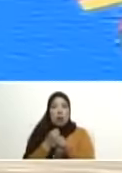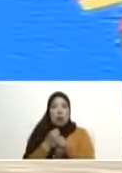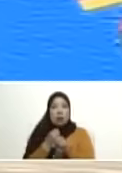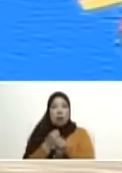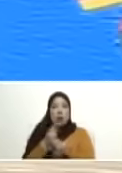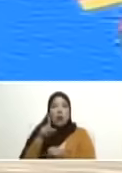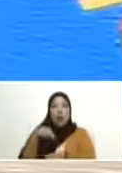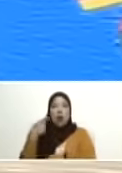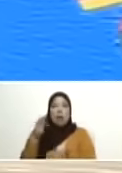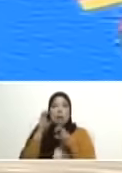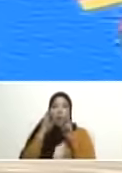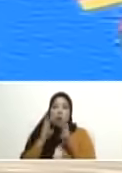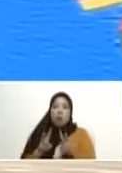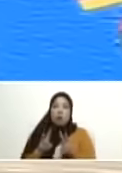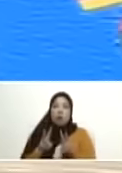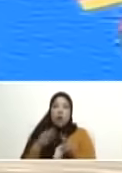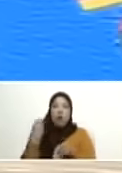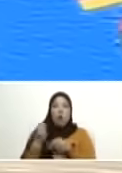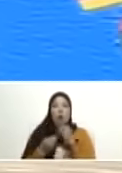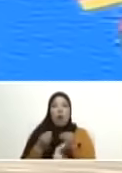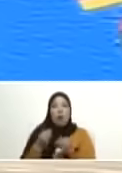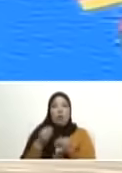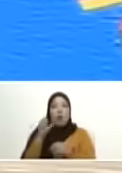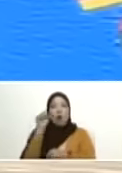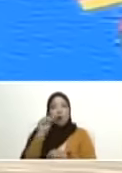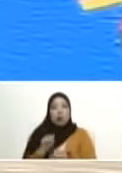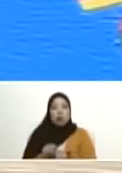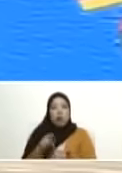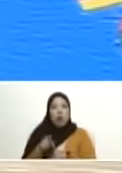Hemos visto cómo el Comando Sur,